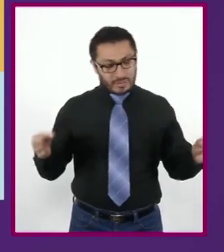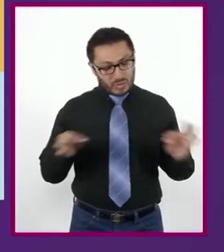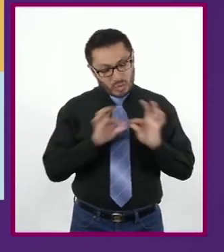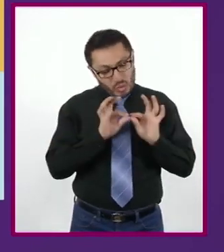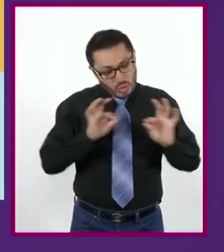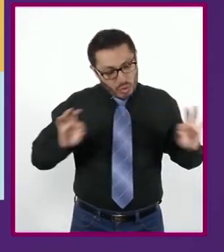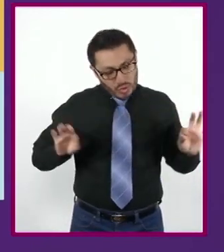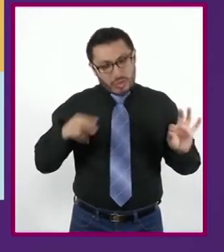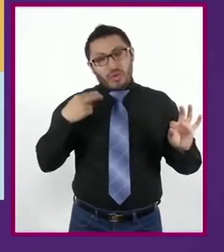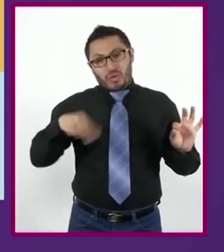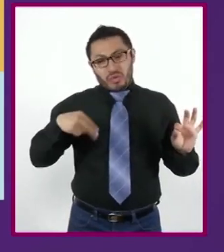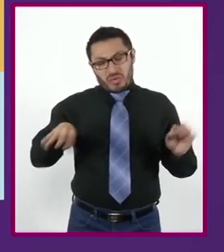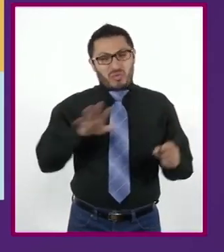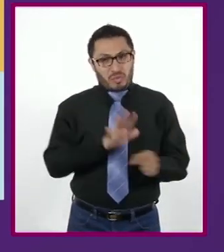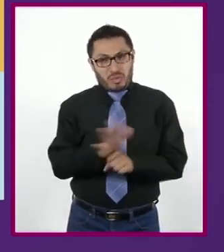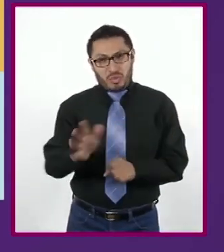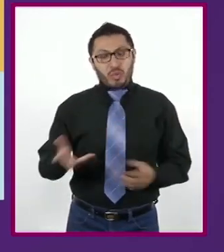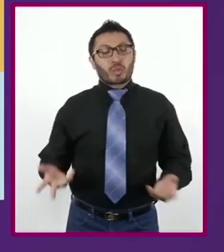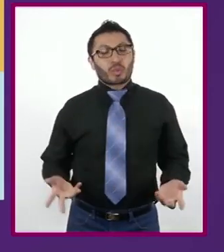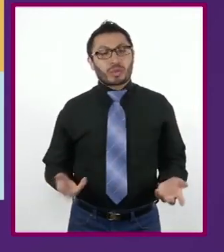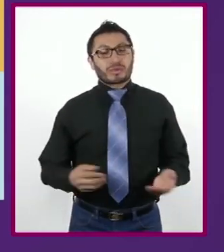consecutivos en un polígono.